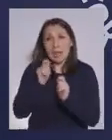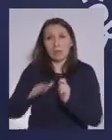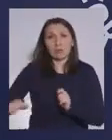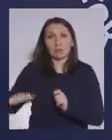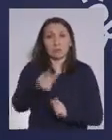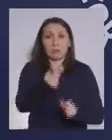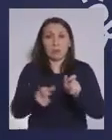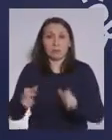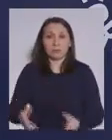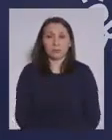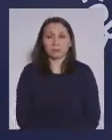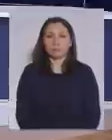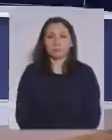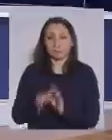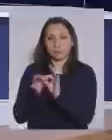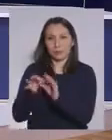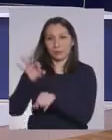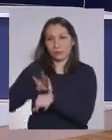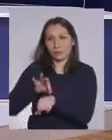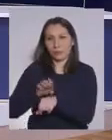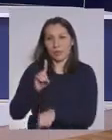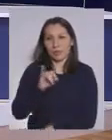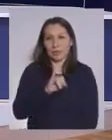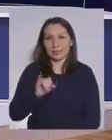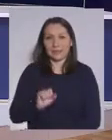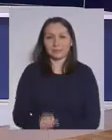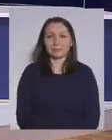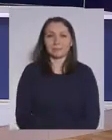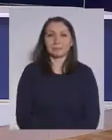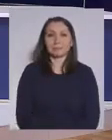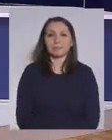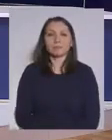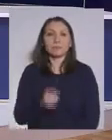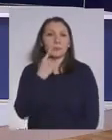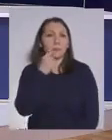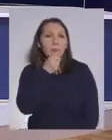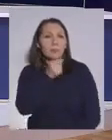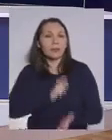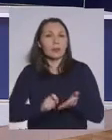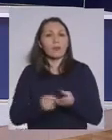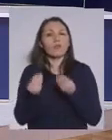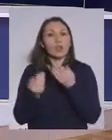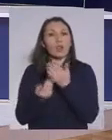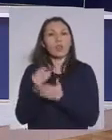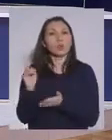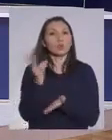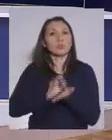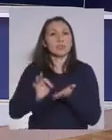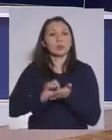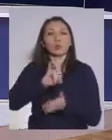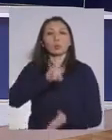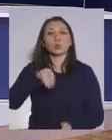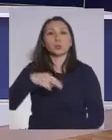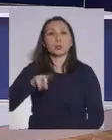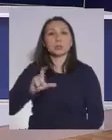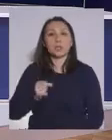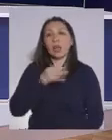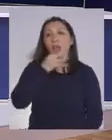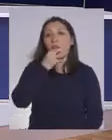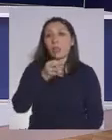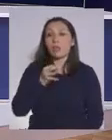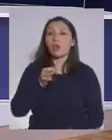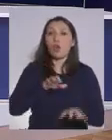ciudadanía muchas gracias doctora daza cómo están muy buenos días sólo de visitar yo su liga ha realizado la posibilidad